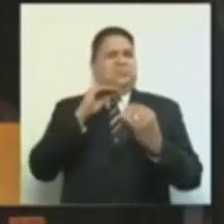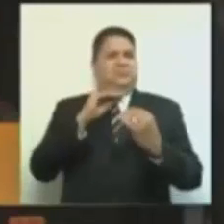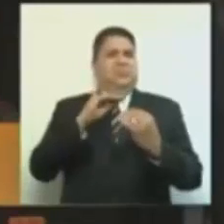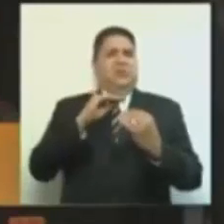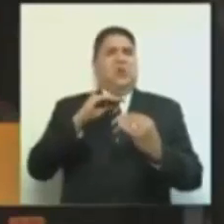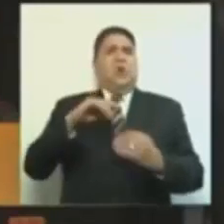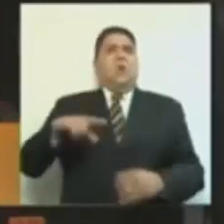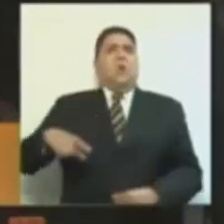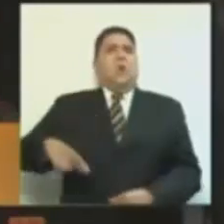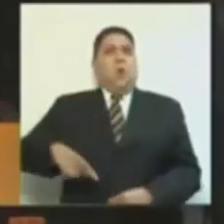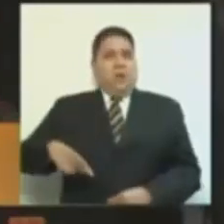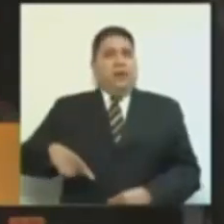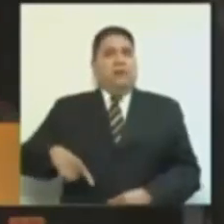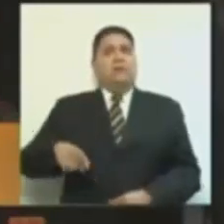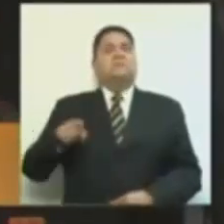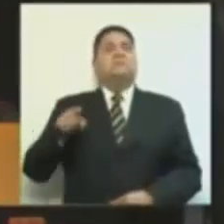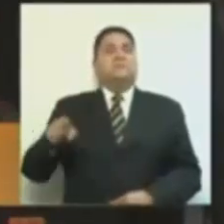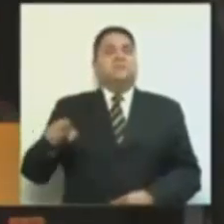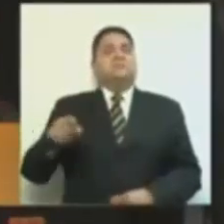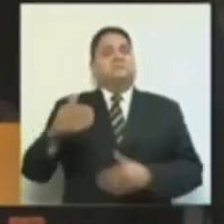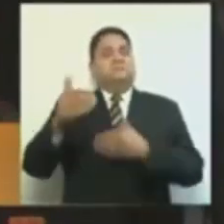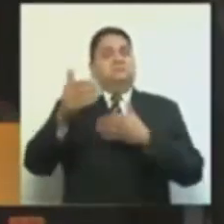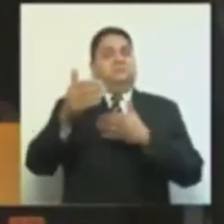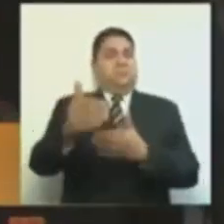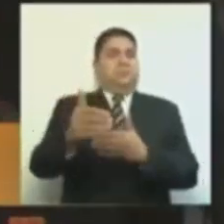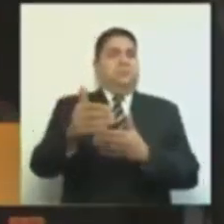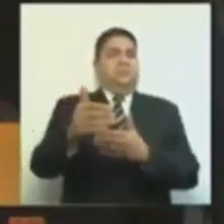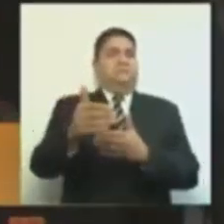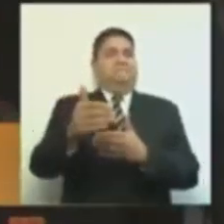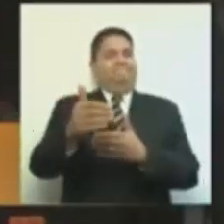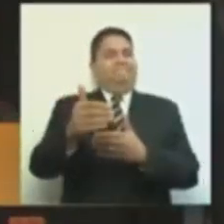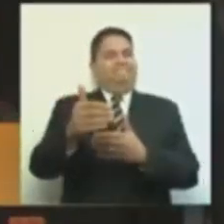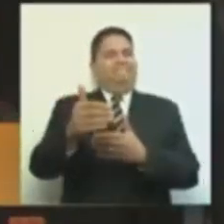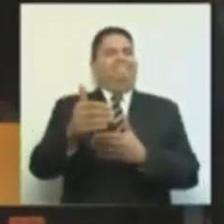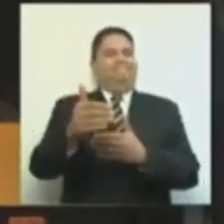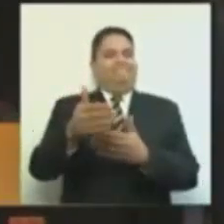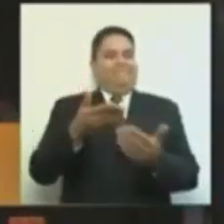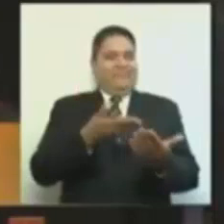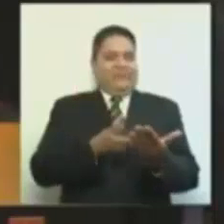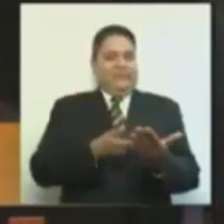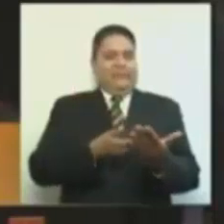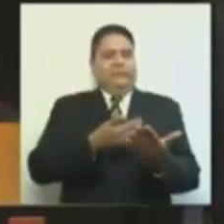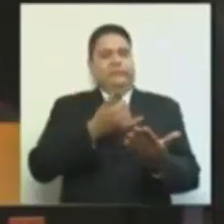verá obligado a resarcir los daños que esta reforma